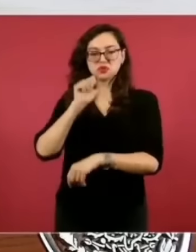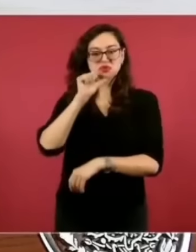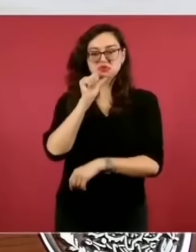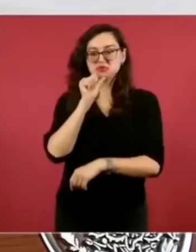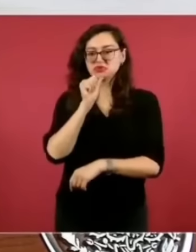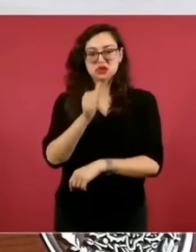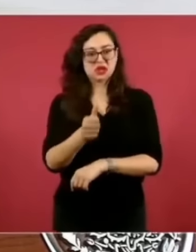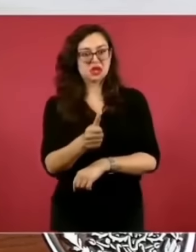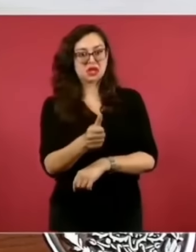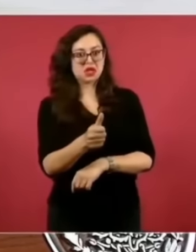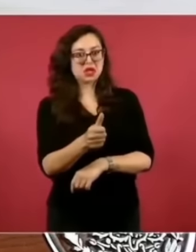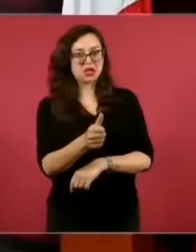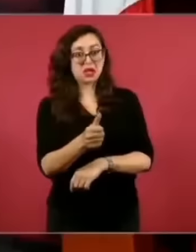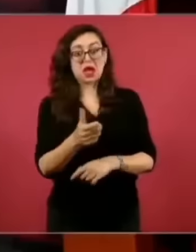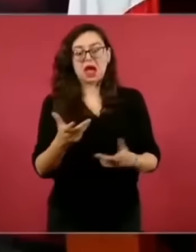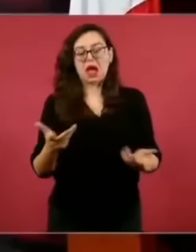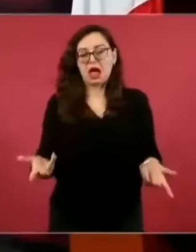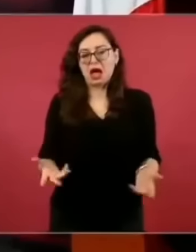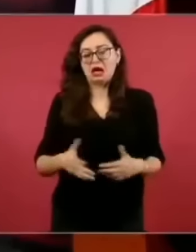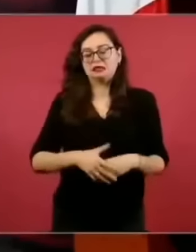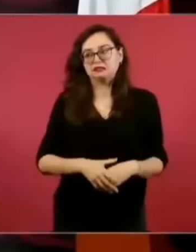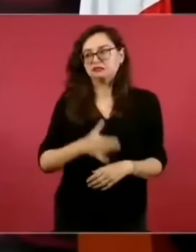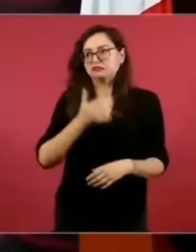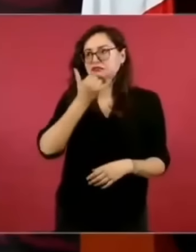Yo cometí ese error.